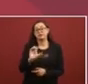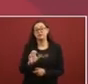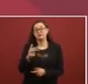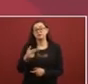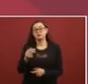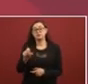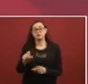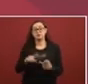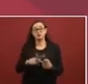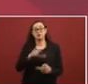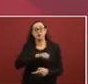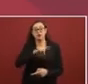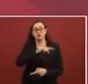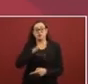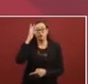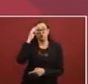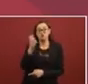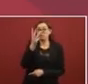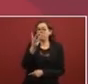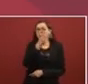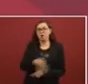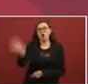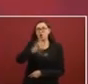comprar los medicamentos